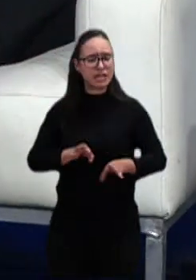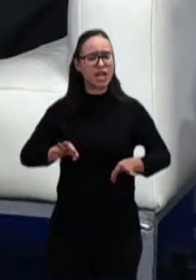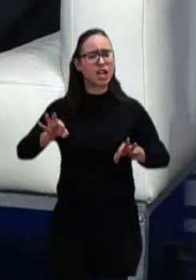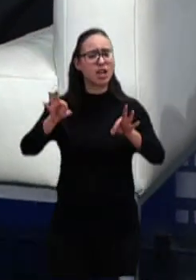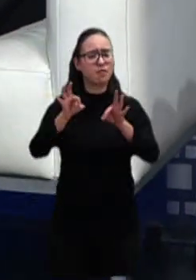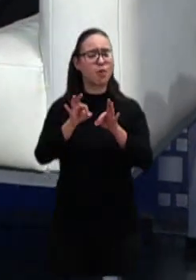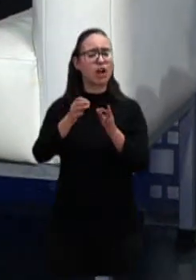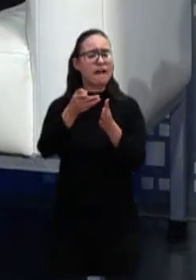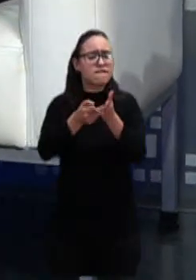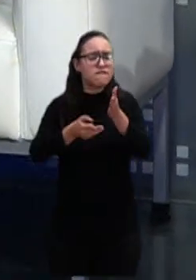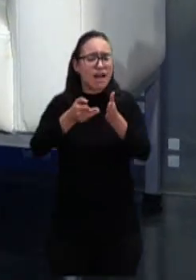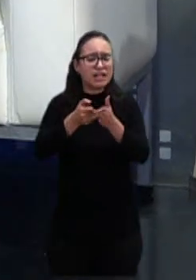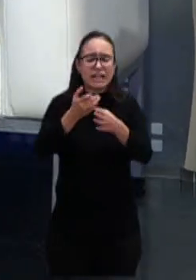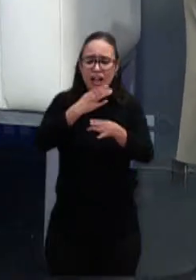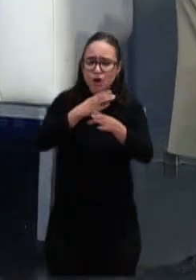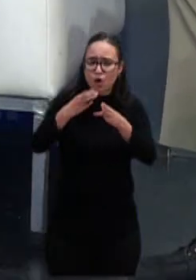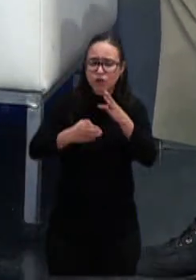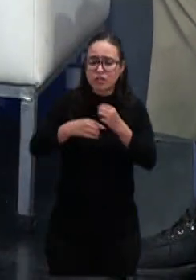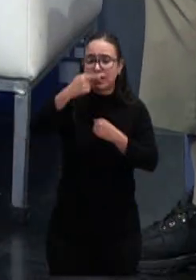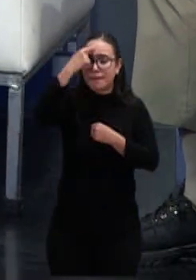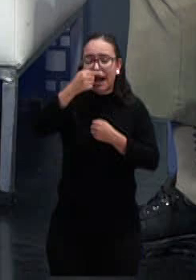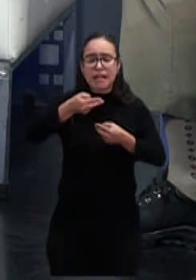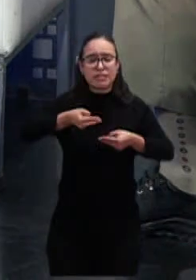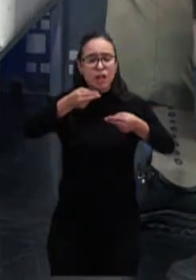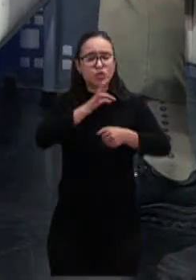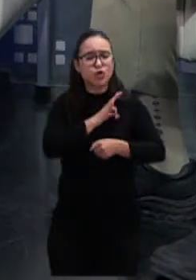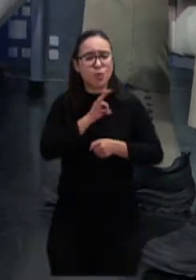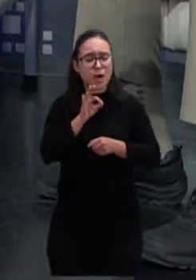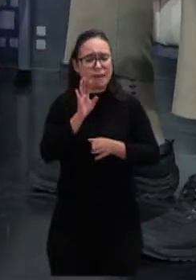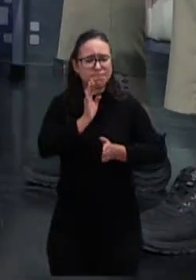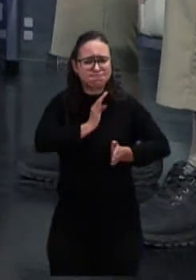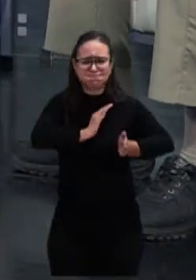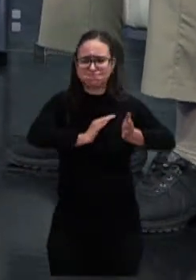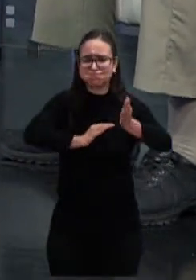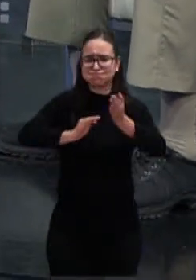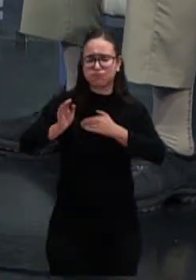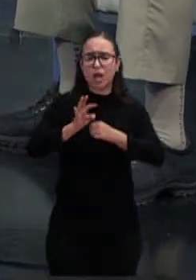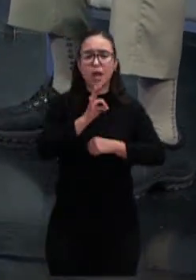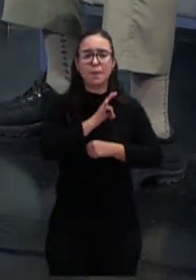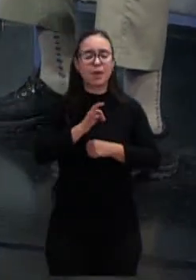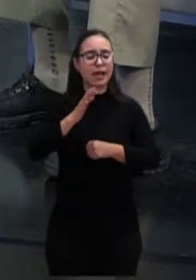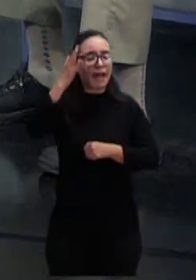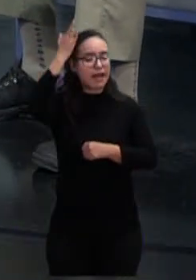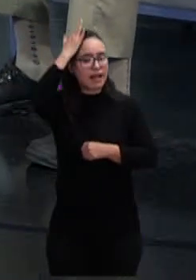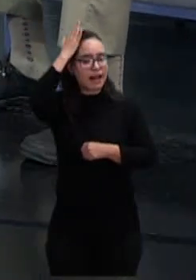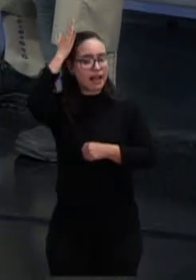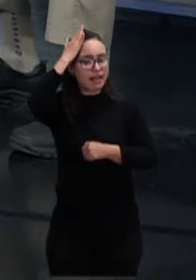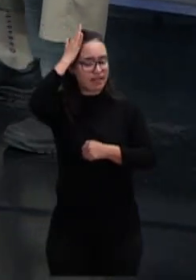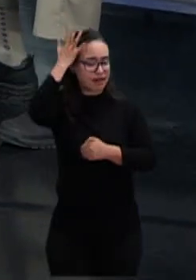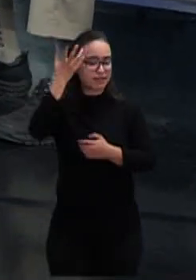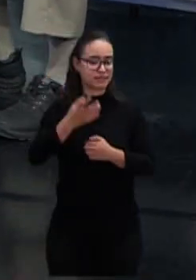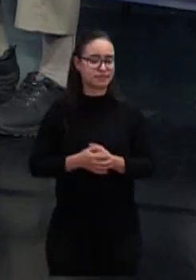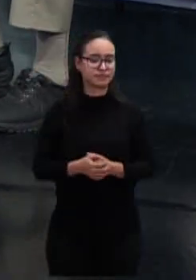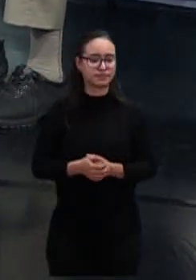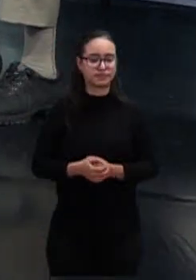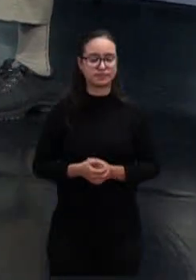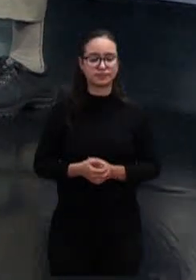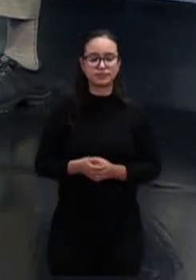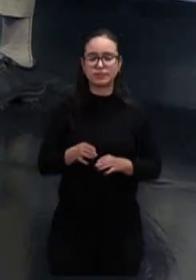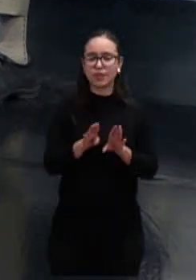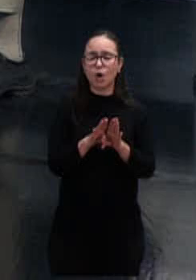nuestros negocios avancen para que escalonen y para que nos convirtamos en empresarias y lo que ese tema como que están jugando no